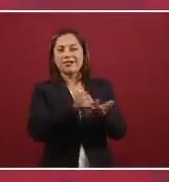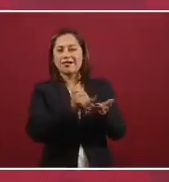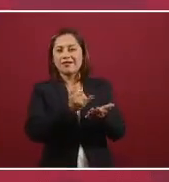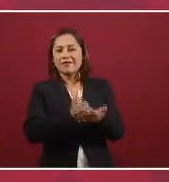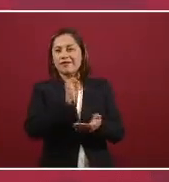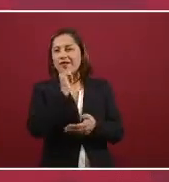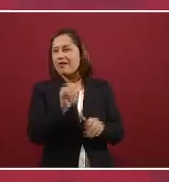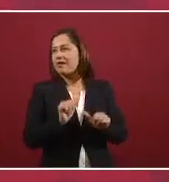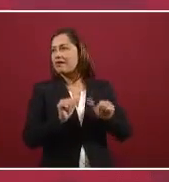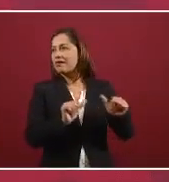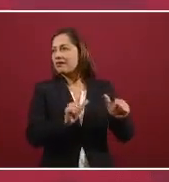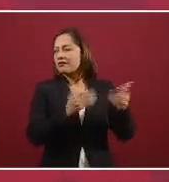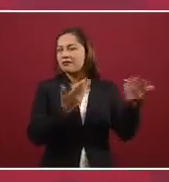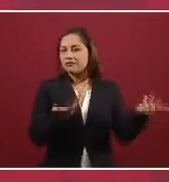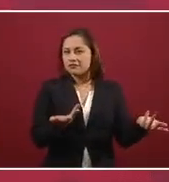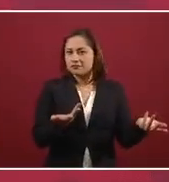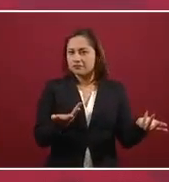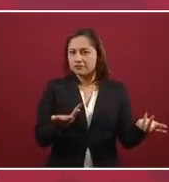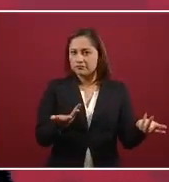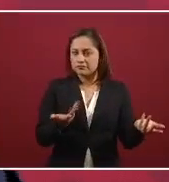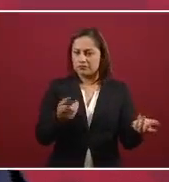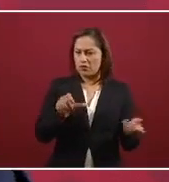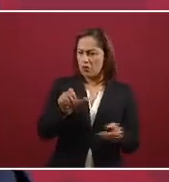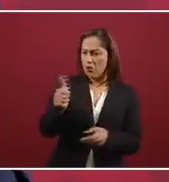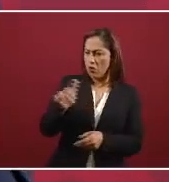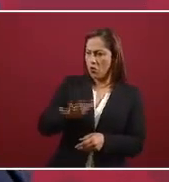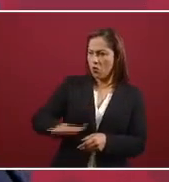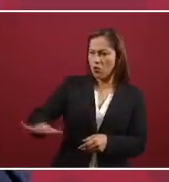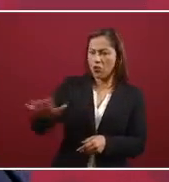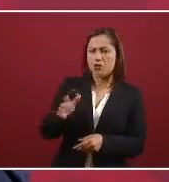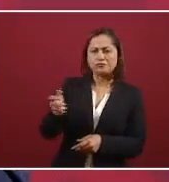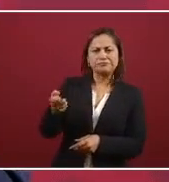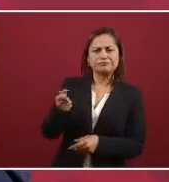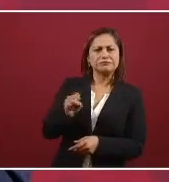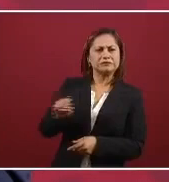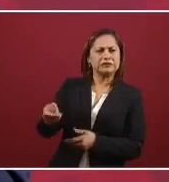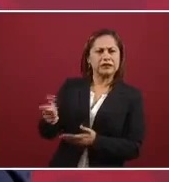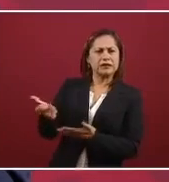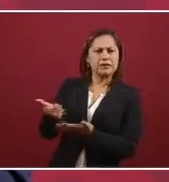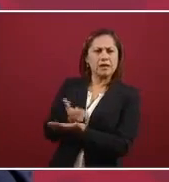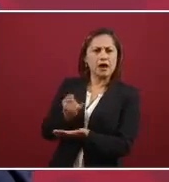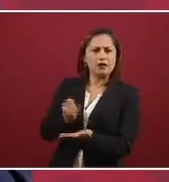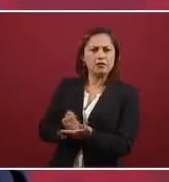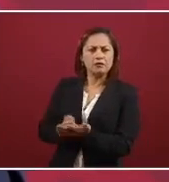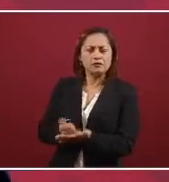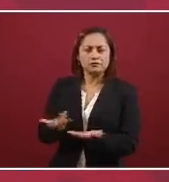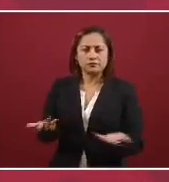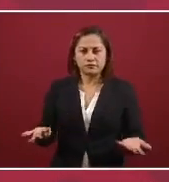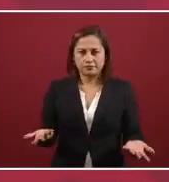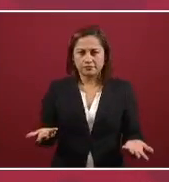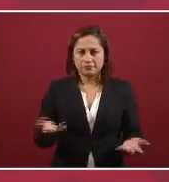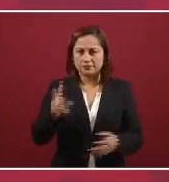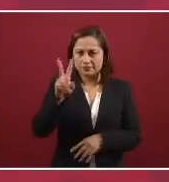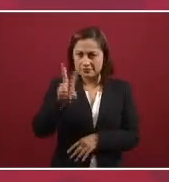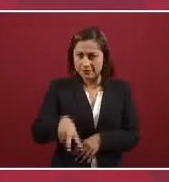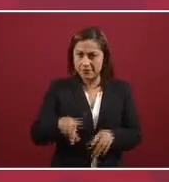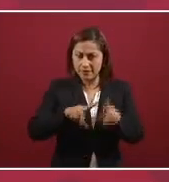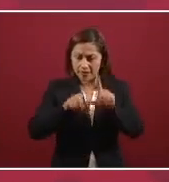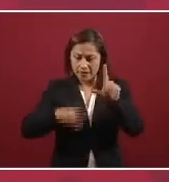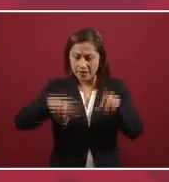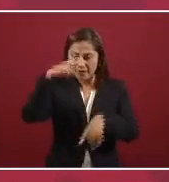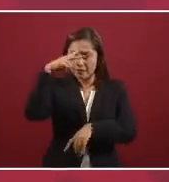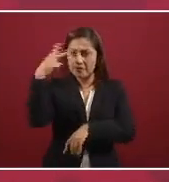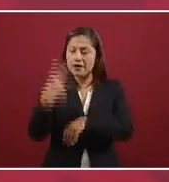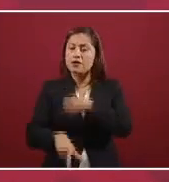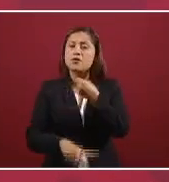Decían, el problema de México, no sé si lo escucharon, es de que es